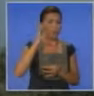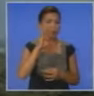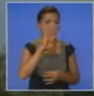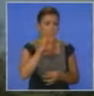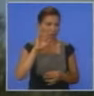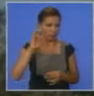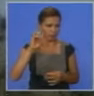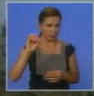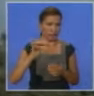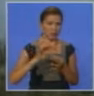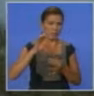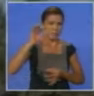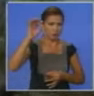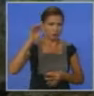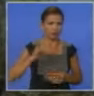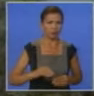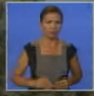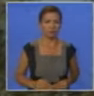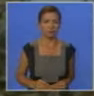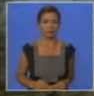del mar.